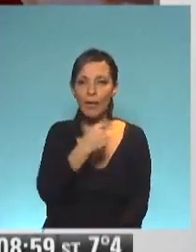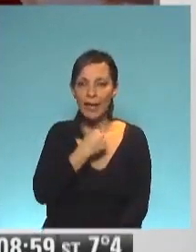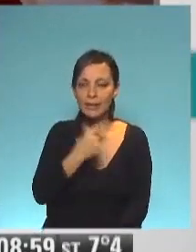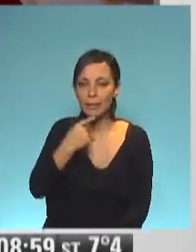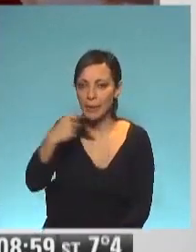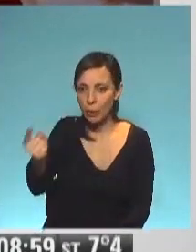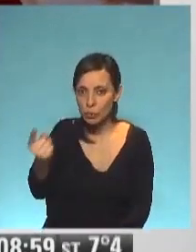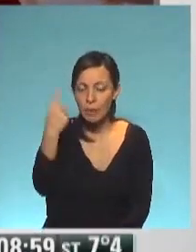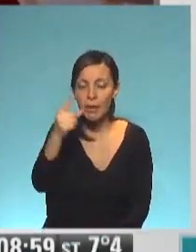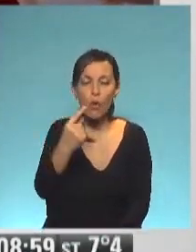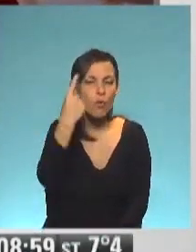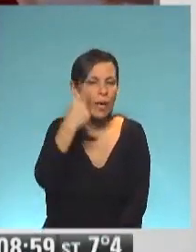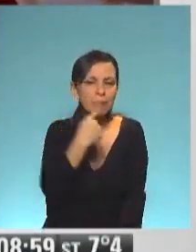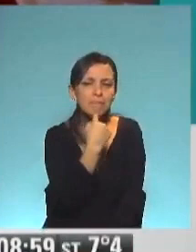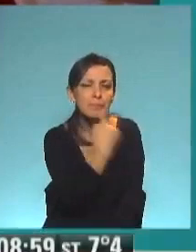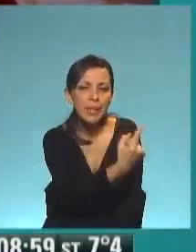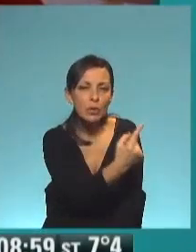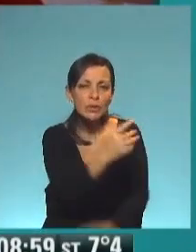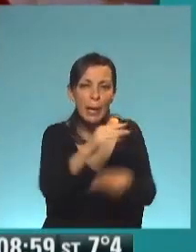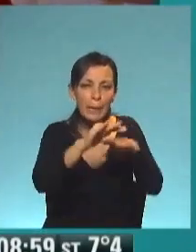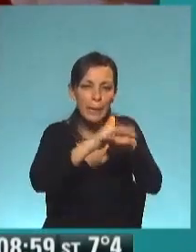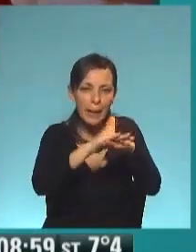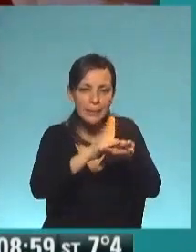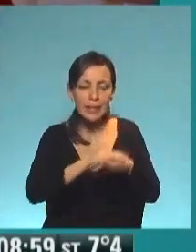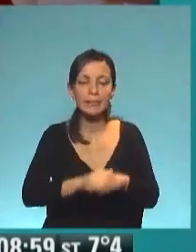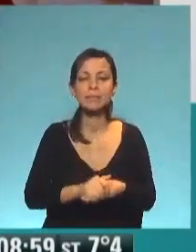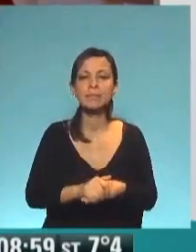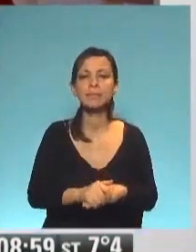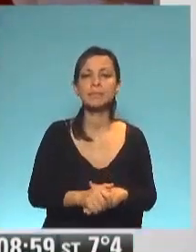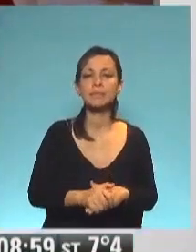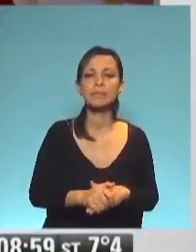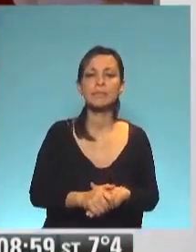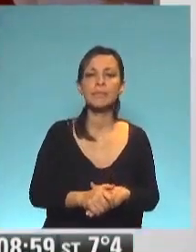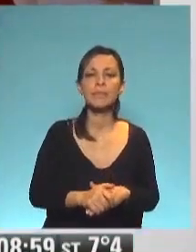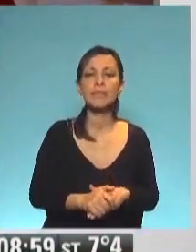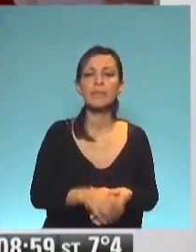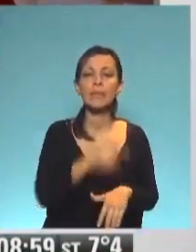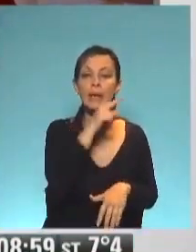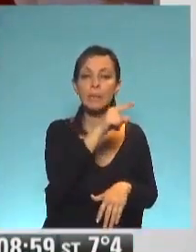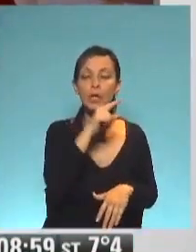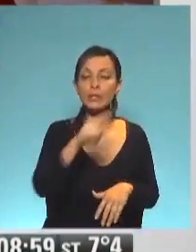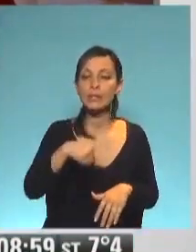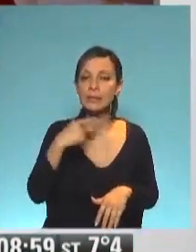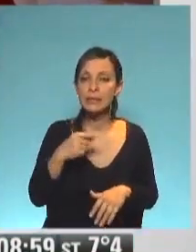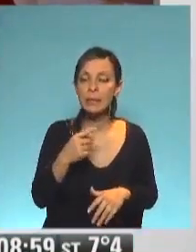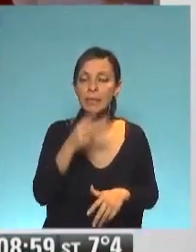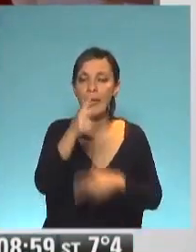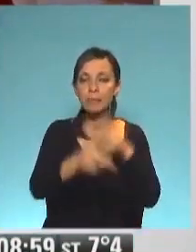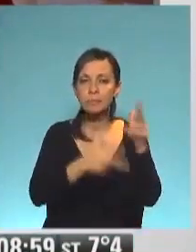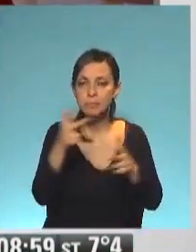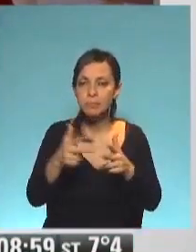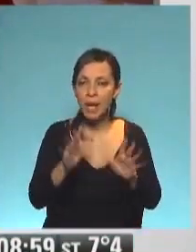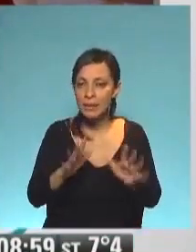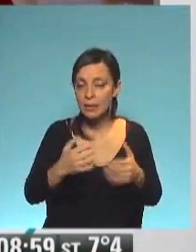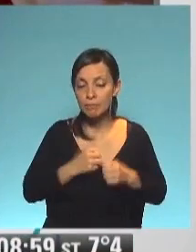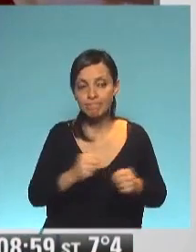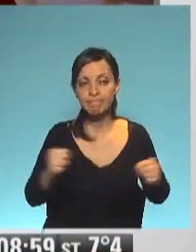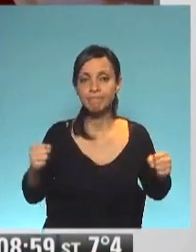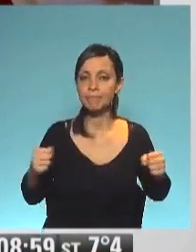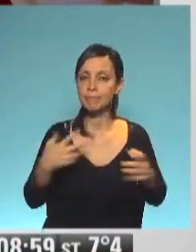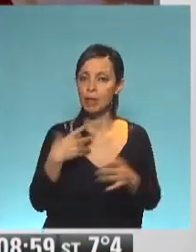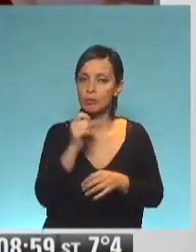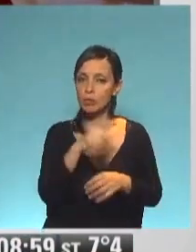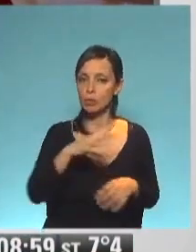una cosita primaria que creo que es importante hablar. Alexis, vos exponés cada día de tu vida cuando vas a hacer tu trabajo,